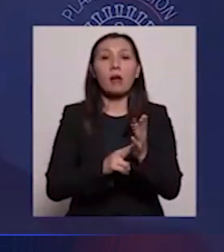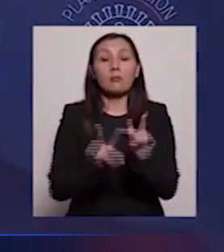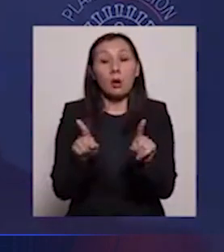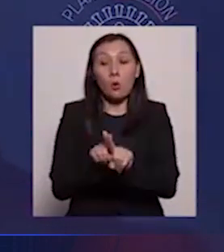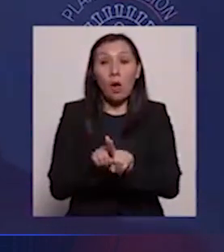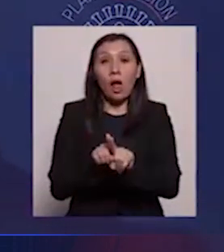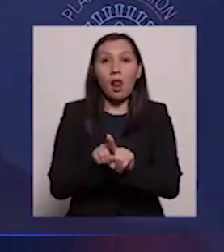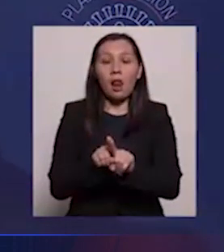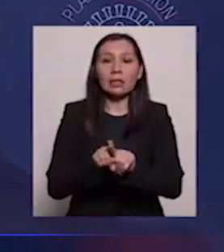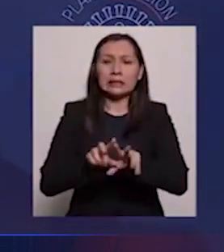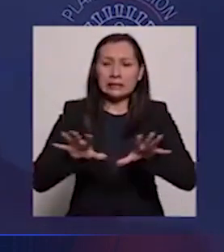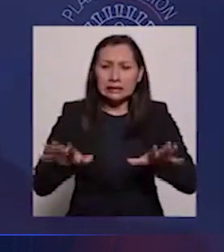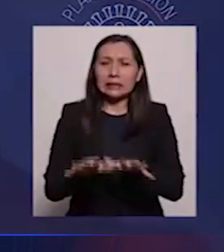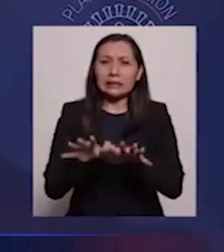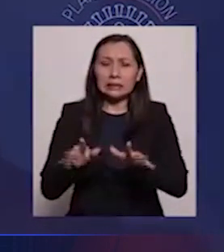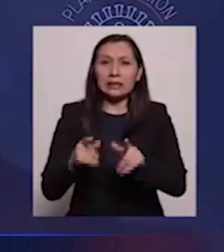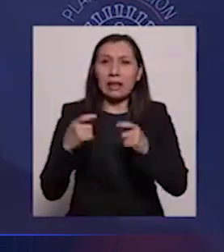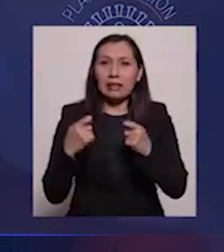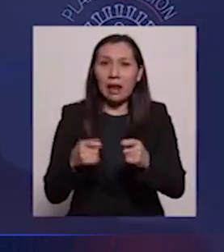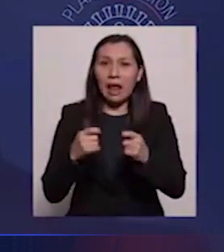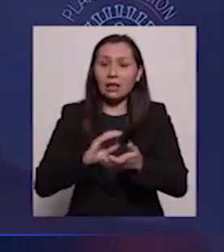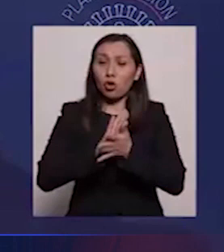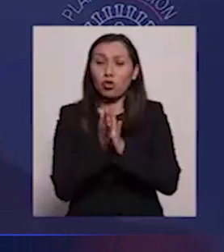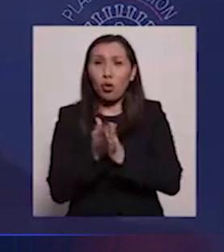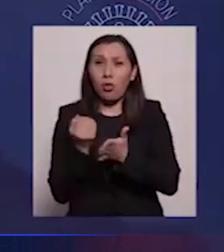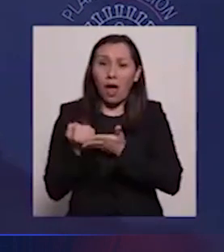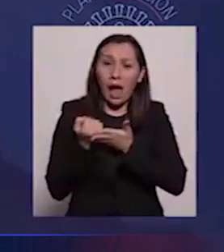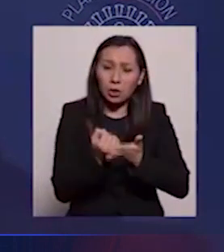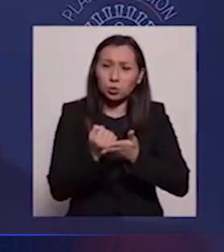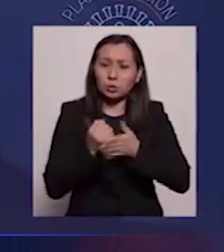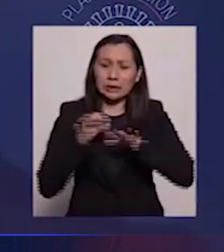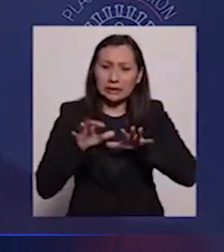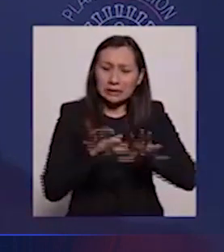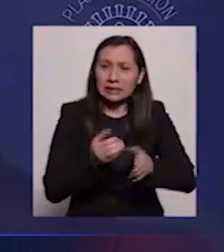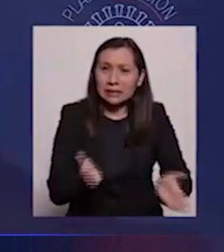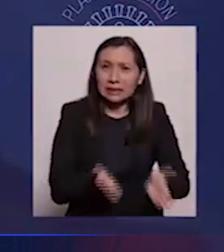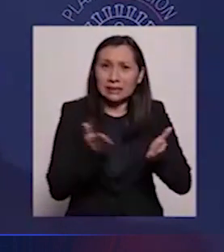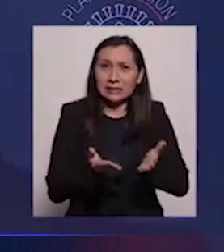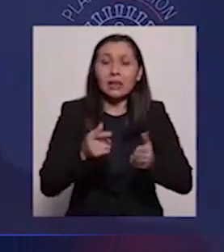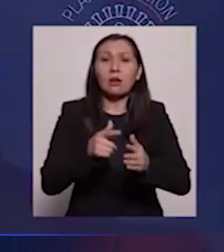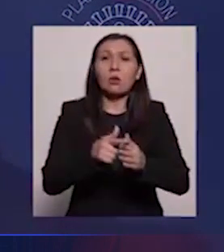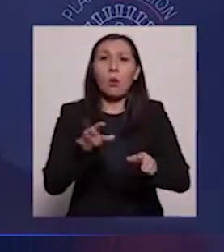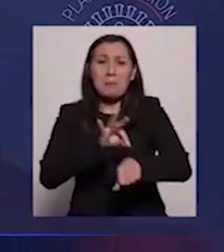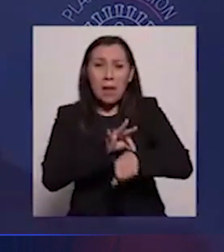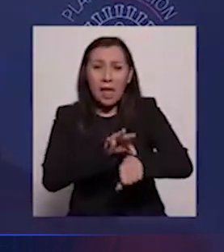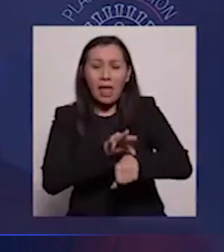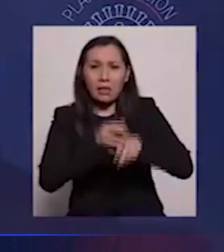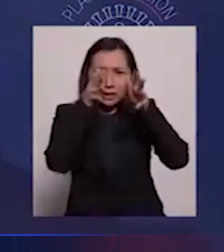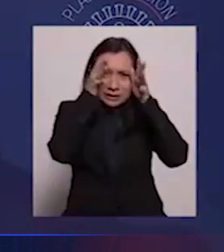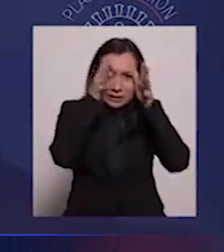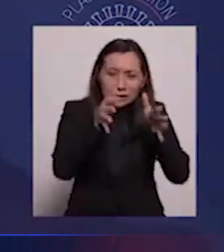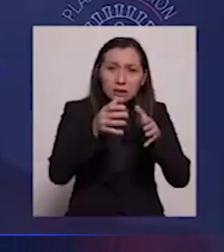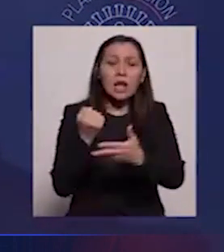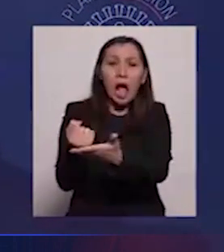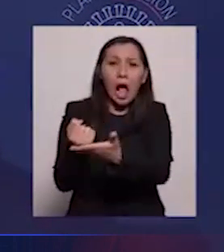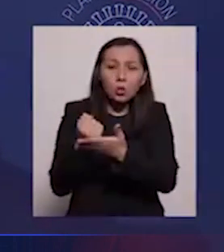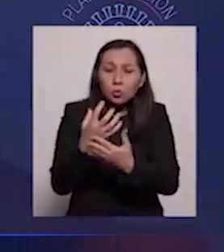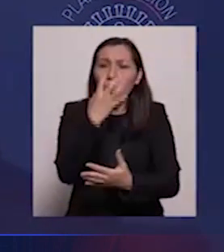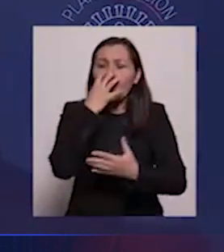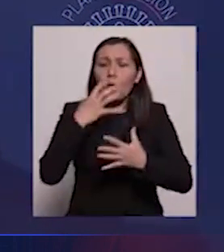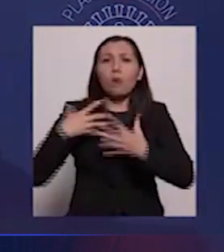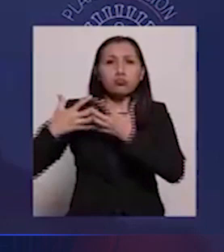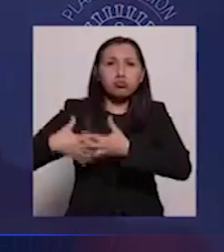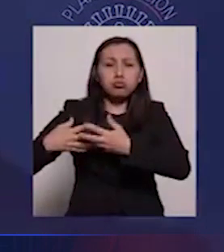pesar de haber hecho todos los esfuerzos por sacarlo adelante desde un punto de vista médico, conexión a respirador,